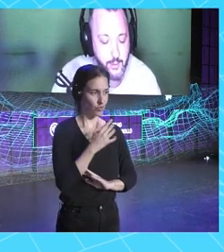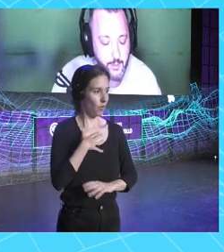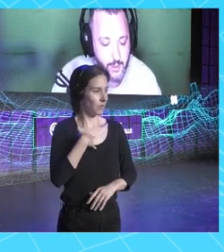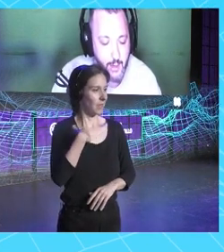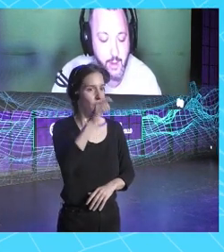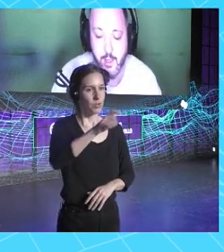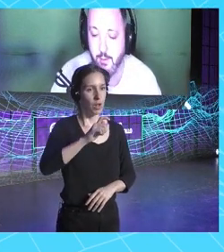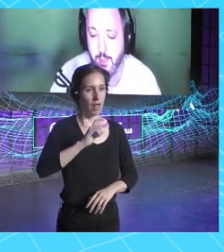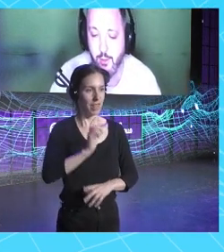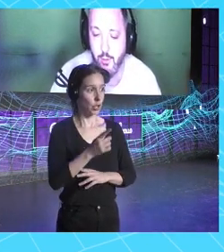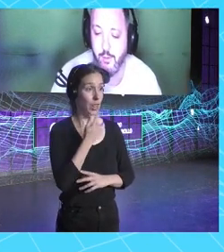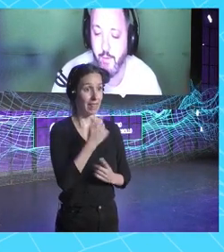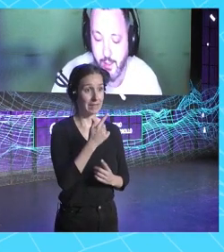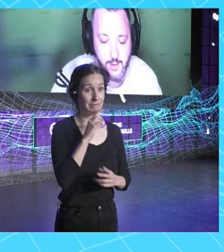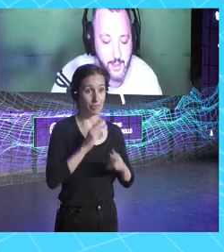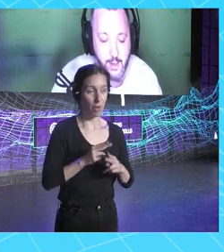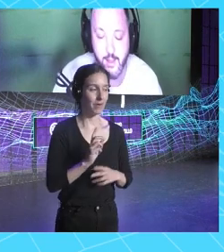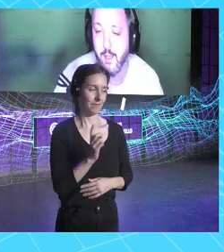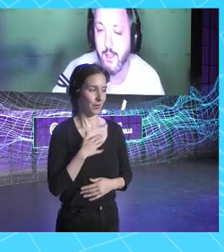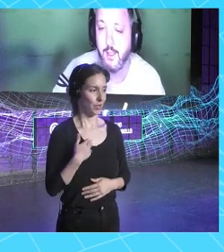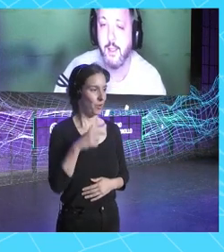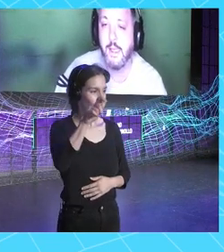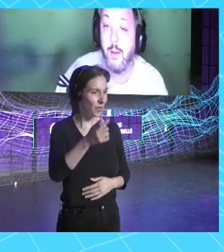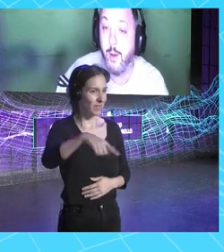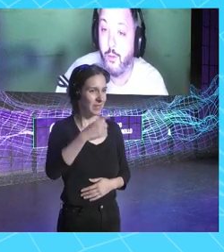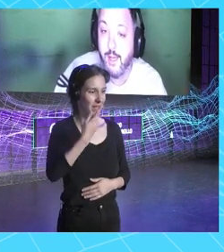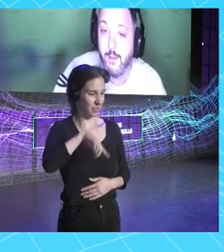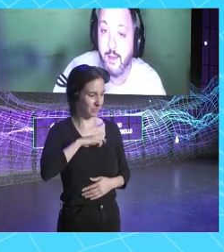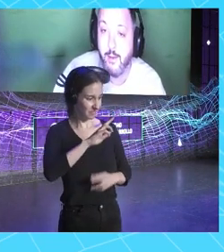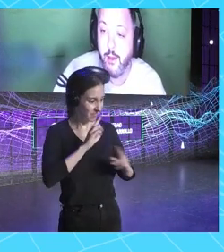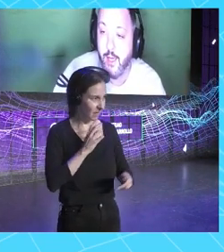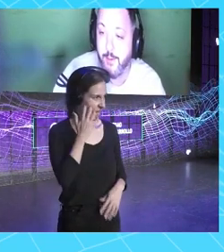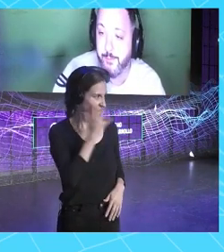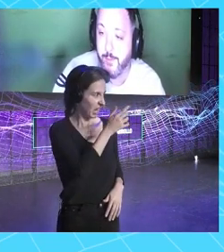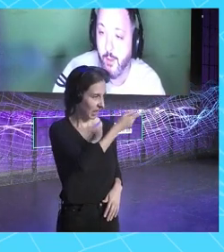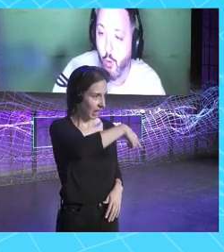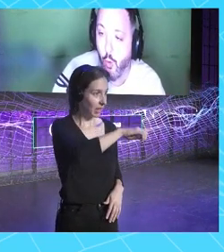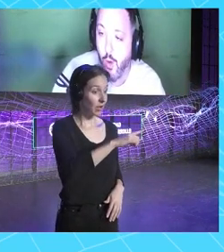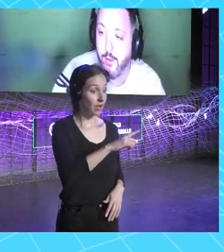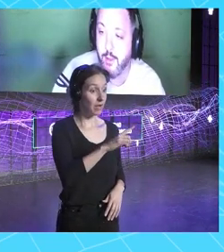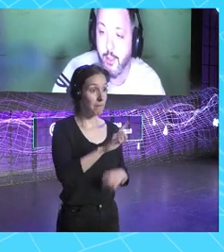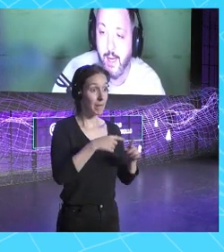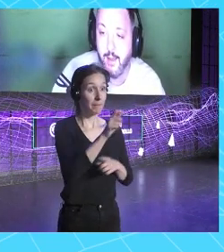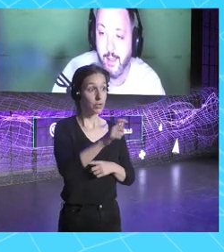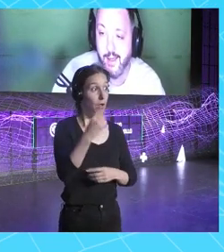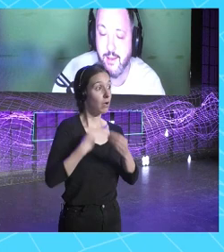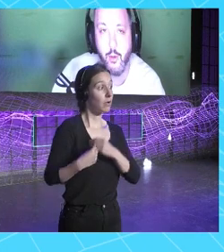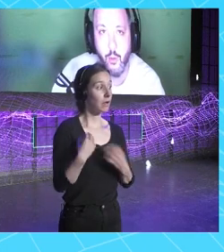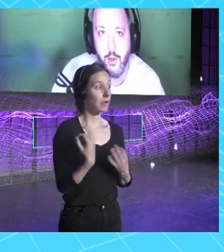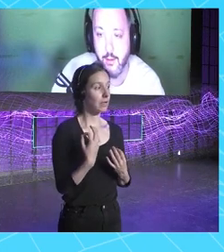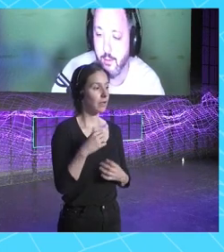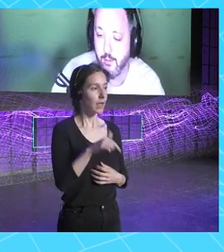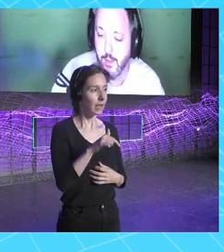nos llegaron a decir esto si Estos son unos fake x que tal y la pregunta que más recibía yo era cuando explotará esta